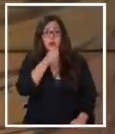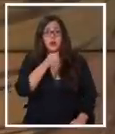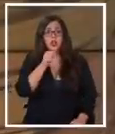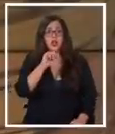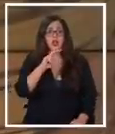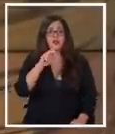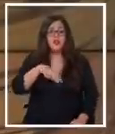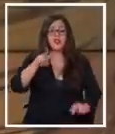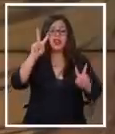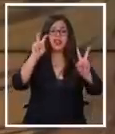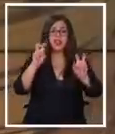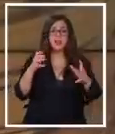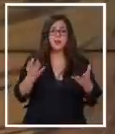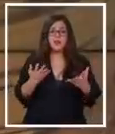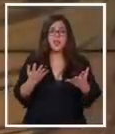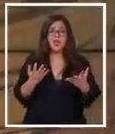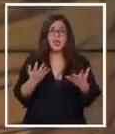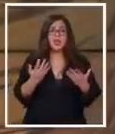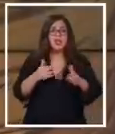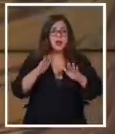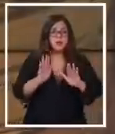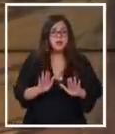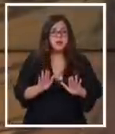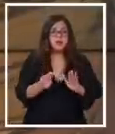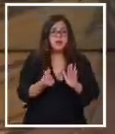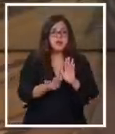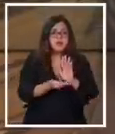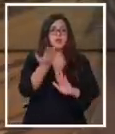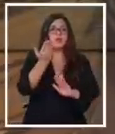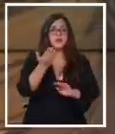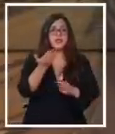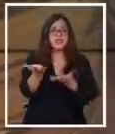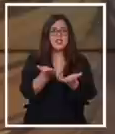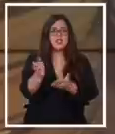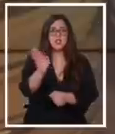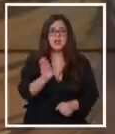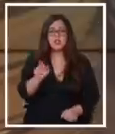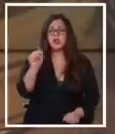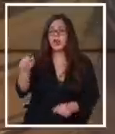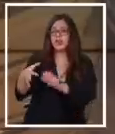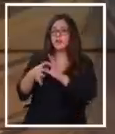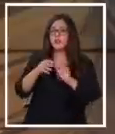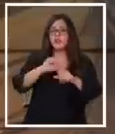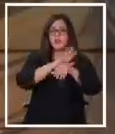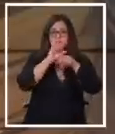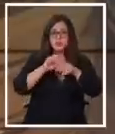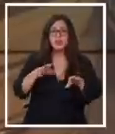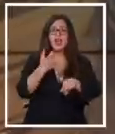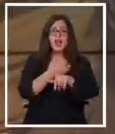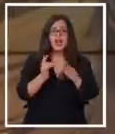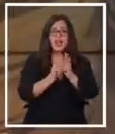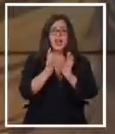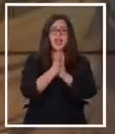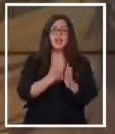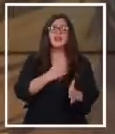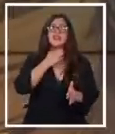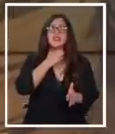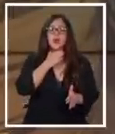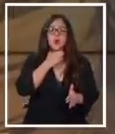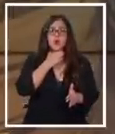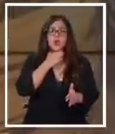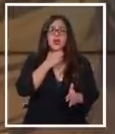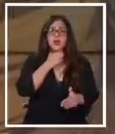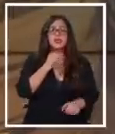contención de las alzas de los servicios básicos eso sabemos de qué producto de la pandemia y deudas acumuladas que es tremendamente difícil